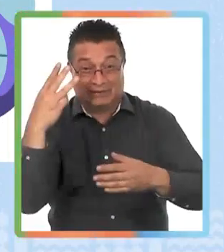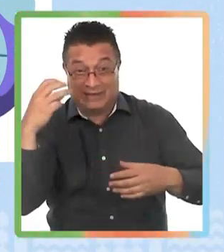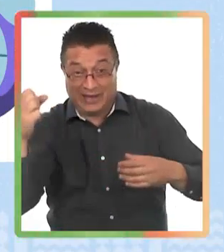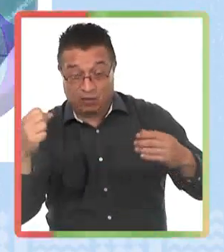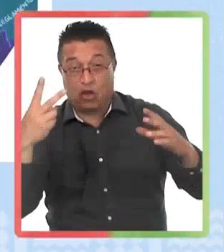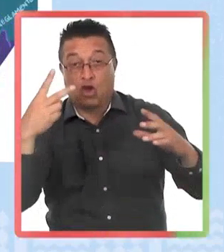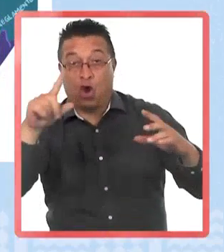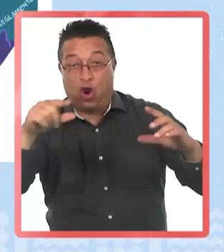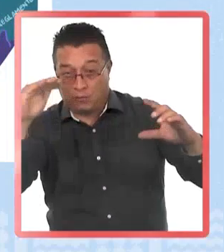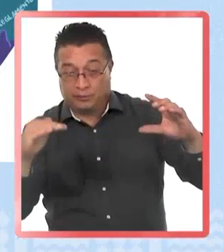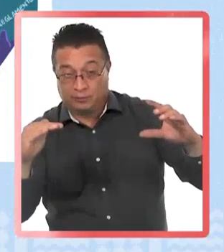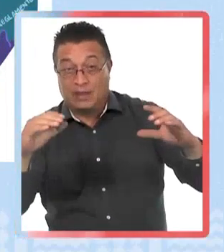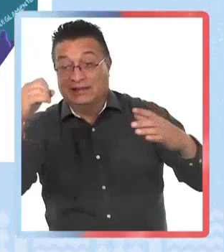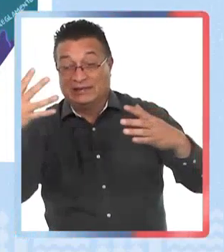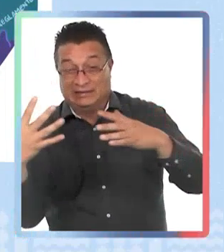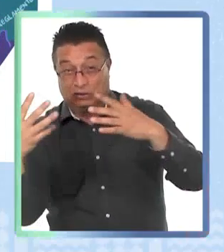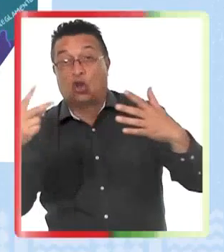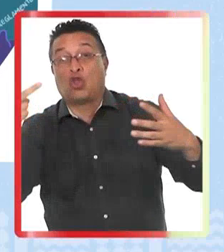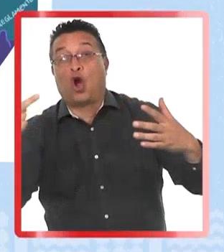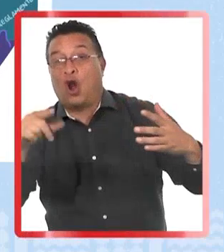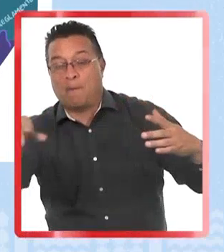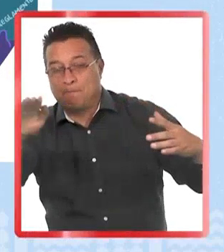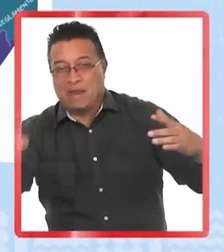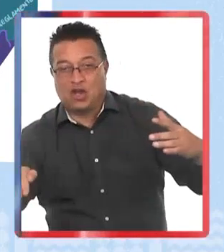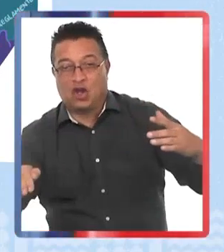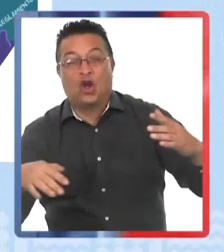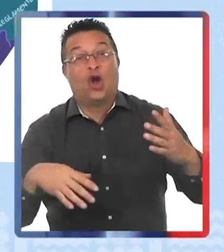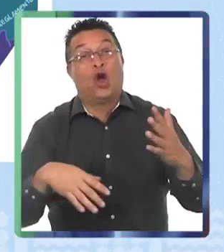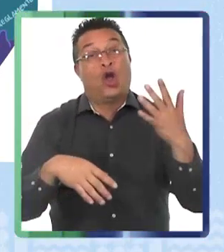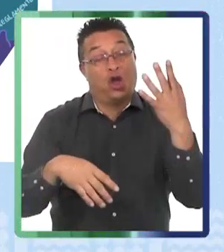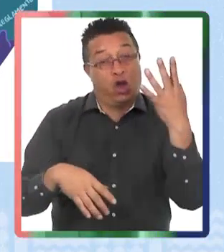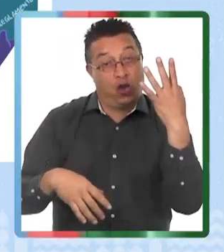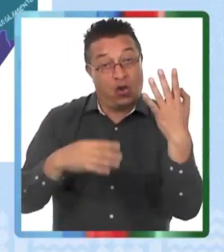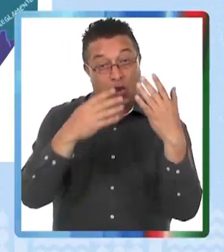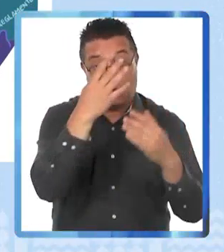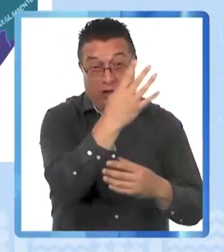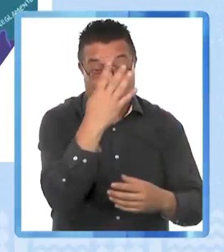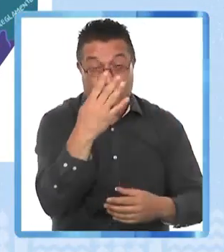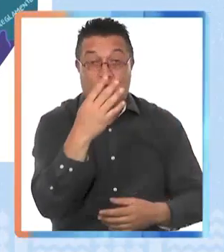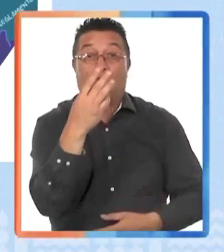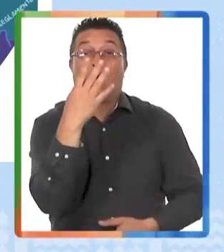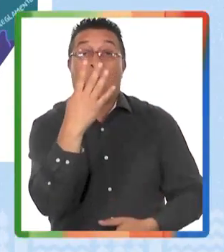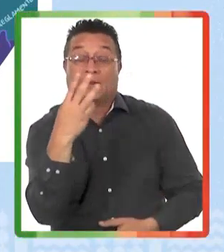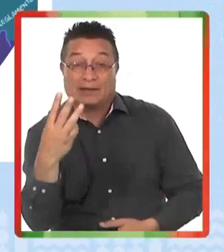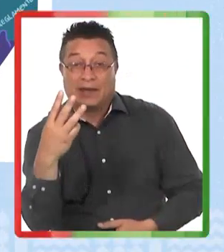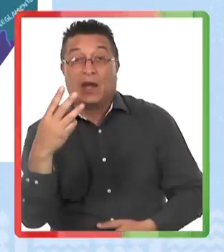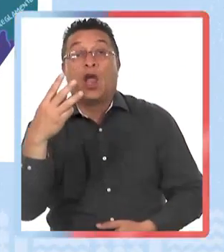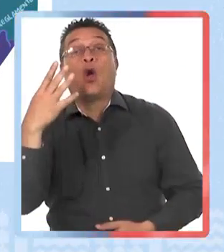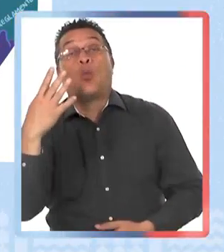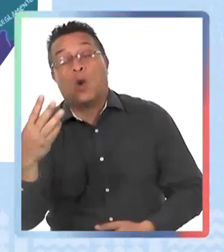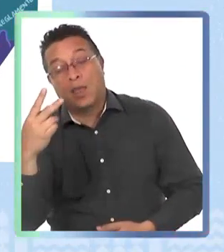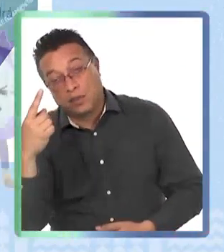se reducen 2 horas y al quinto año las otras 2 horas. Entonces, ¿qué es lo que hacemos nosotros? Es un llamado a todos los